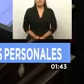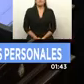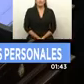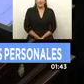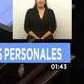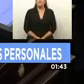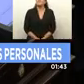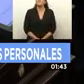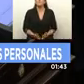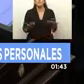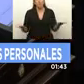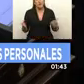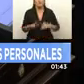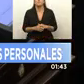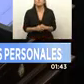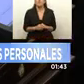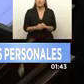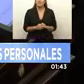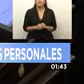Bueno creo